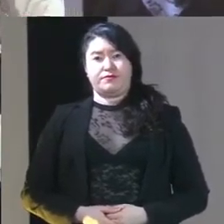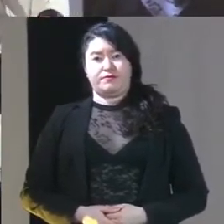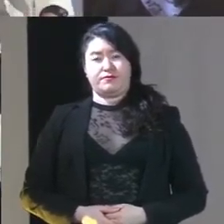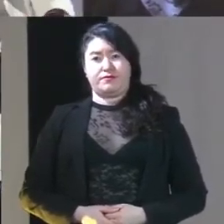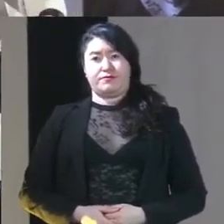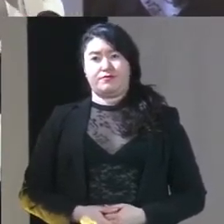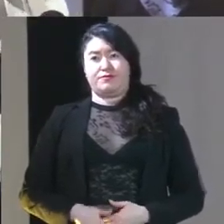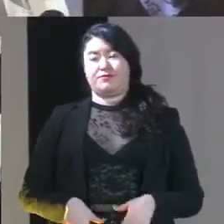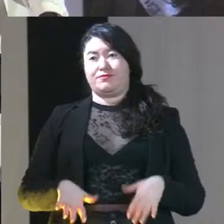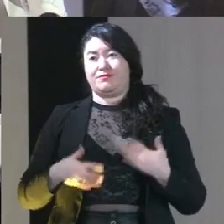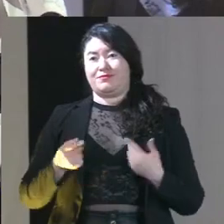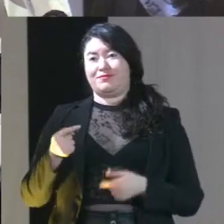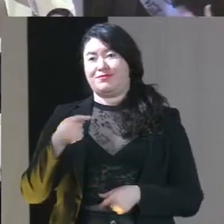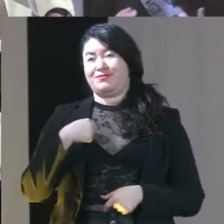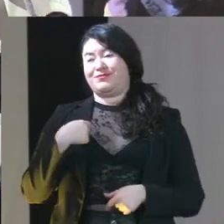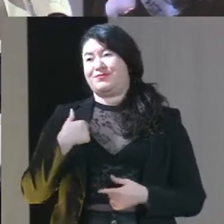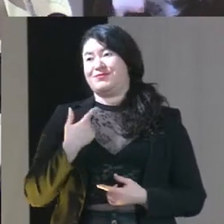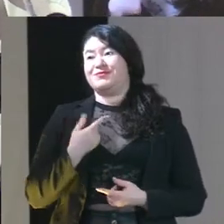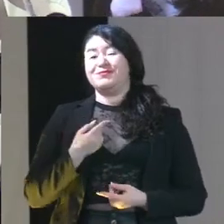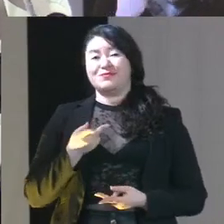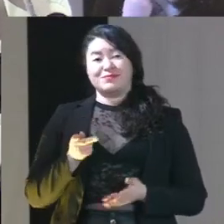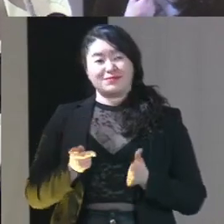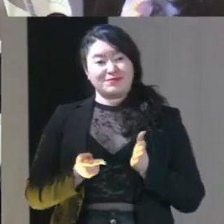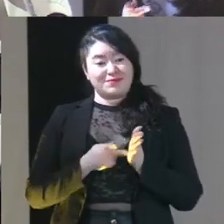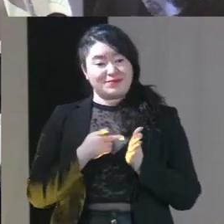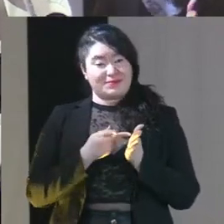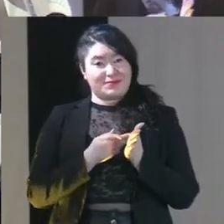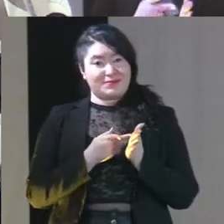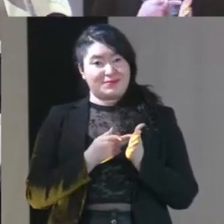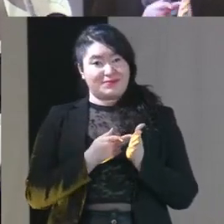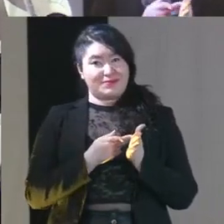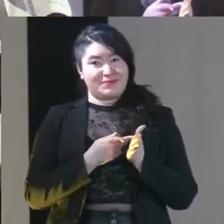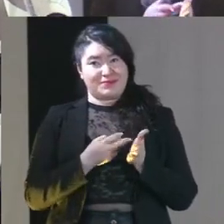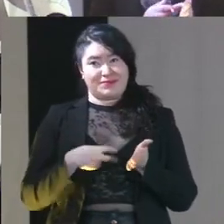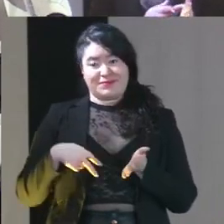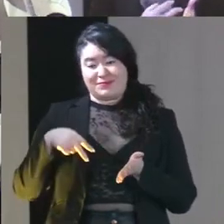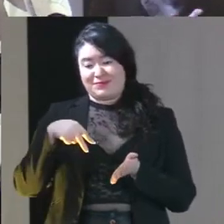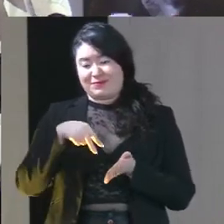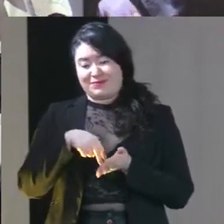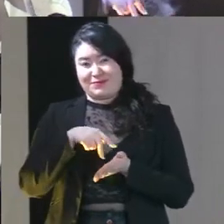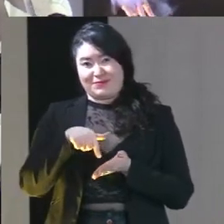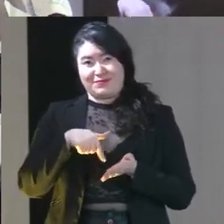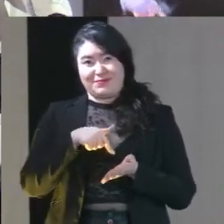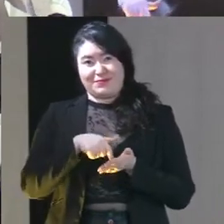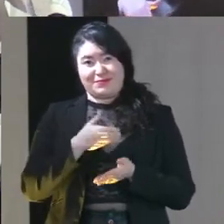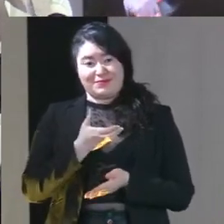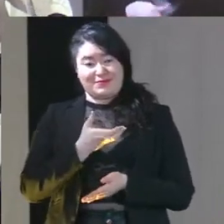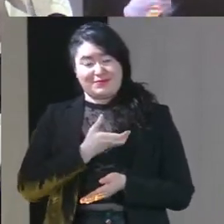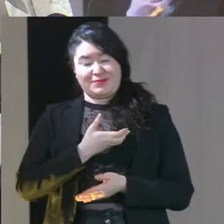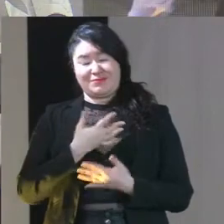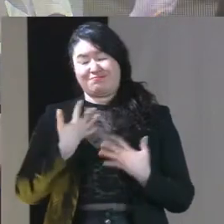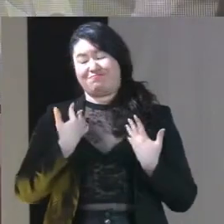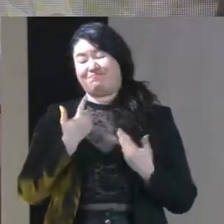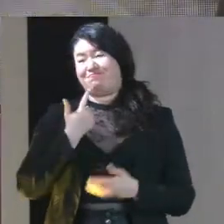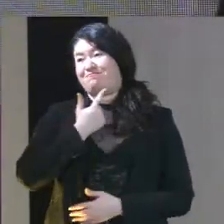Es para mí un gusto estar otra vez, como dice Armando, en la plaza,